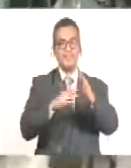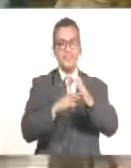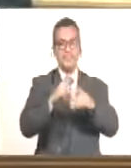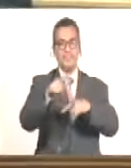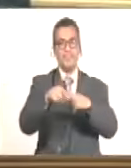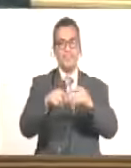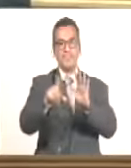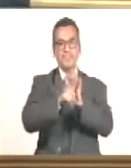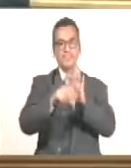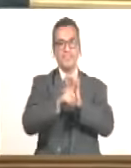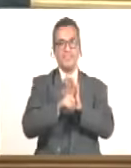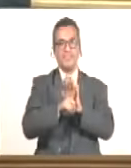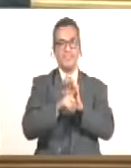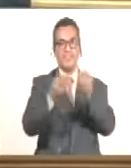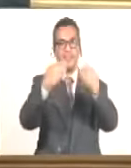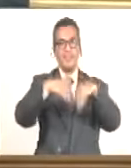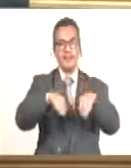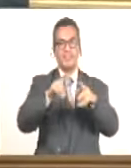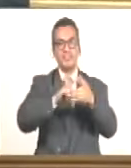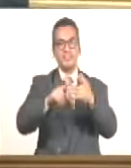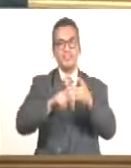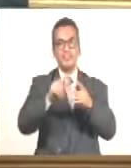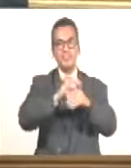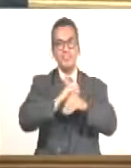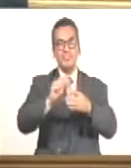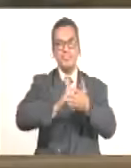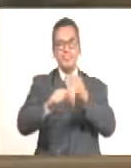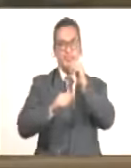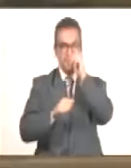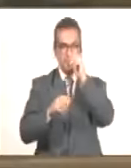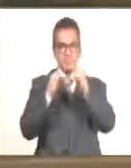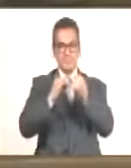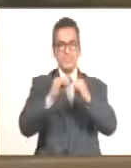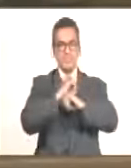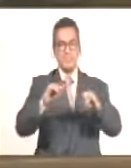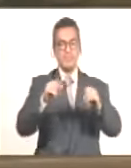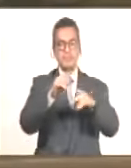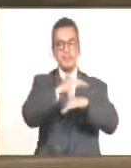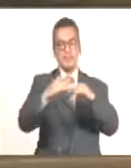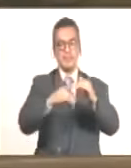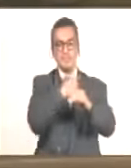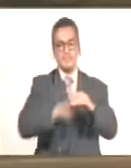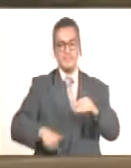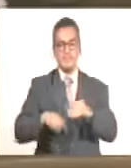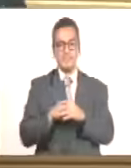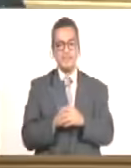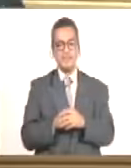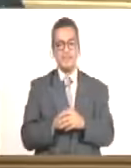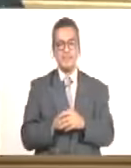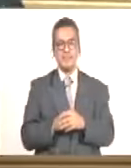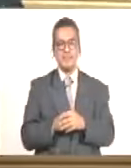ley. Siguiente punto en el orden del día, ciudadana secretaria. Agotada la agenda, ciudadano vicepresidente.